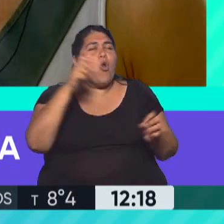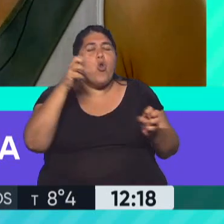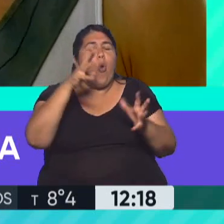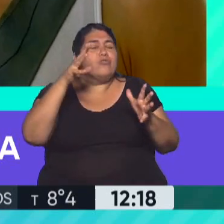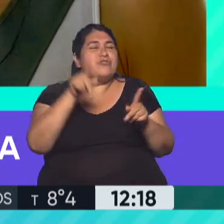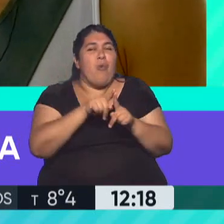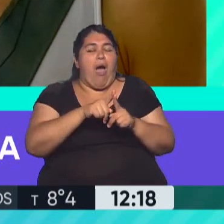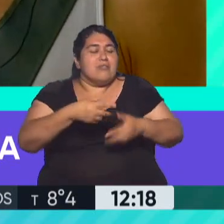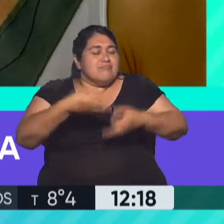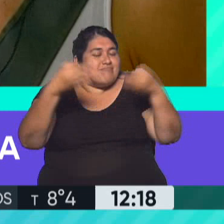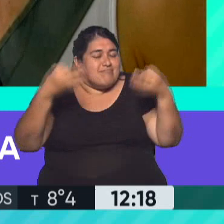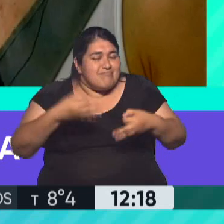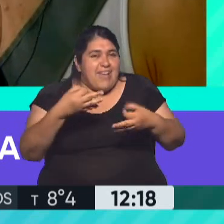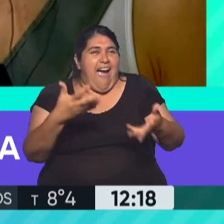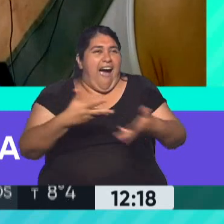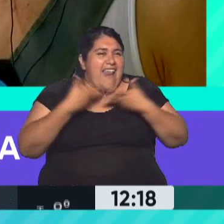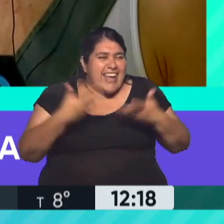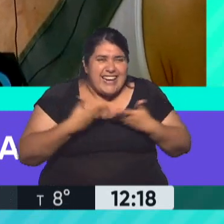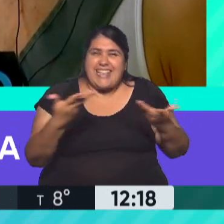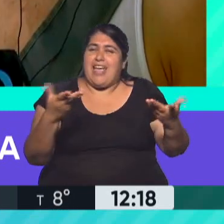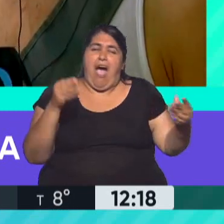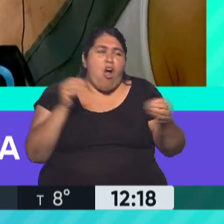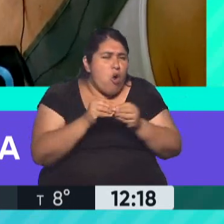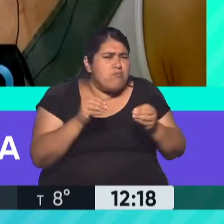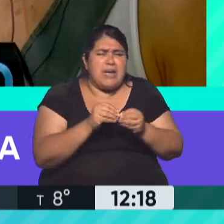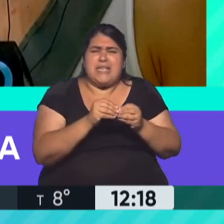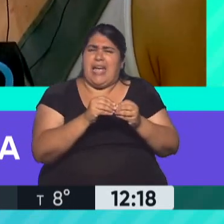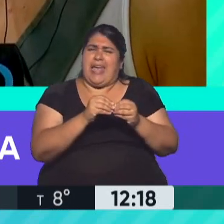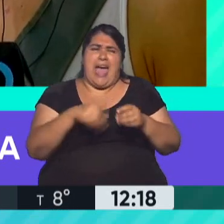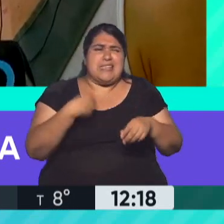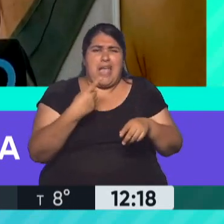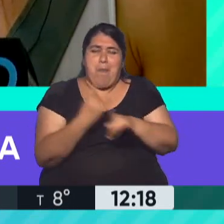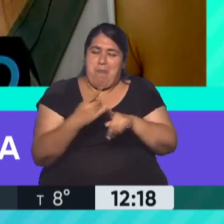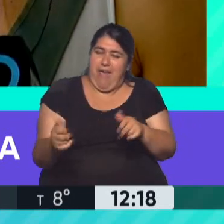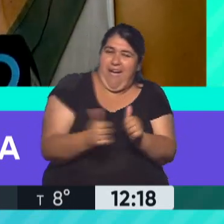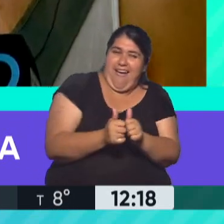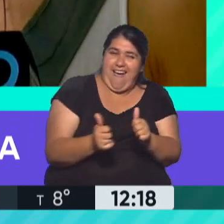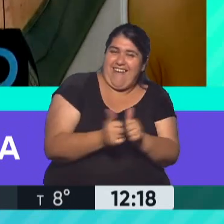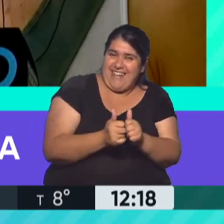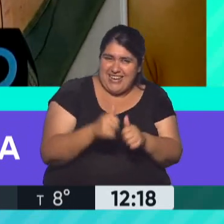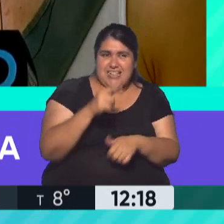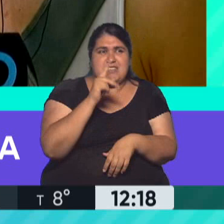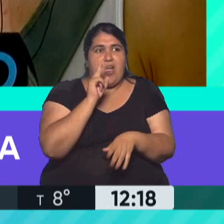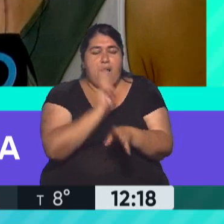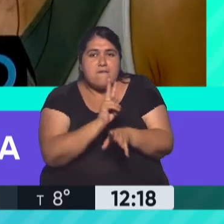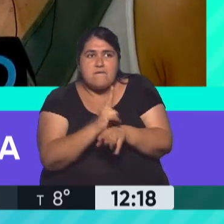luz. Era pura alegría, era compañera, era pata, era